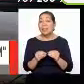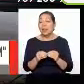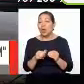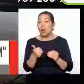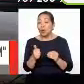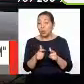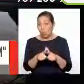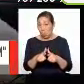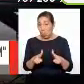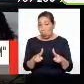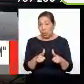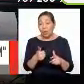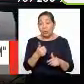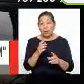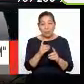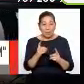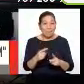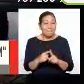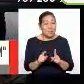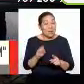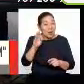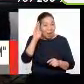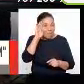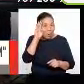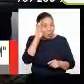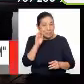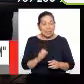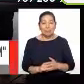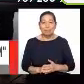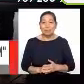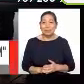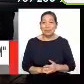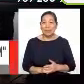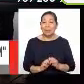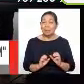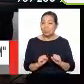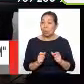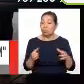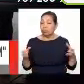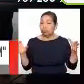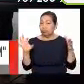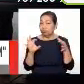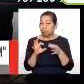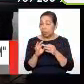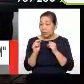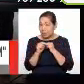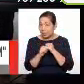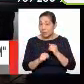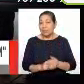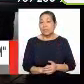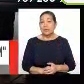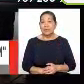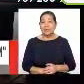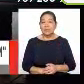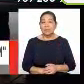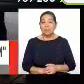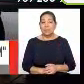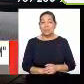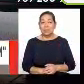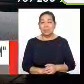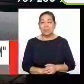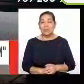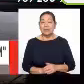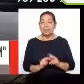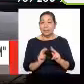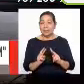otros distritos, en otros departamentos. Pero la Policía Nacional está articulada a nivel nacional. ¿Puede retroceder, por